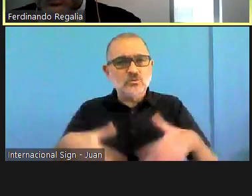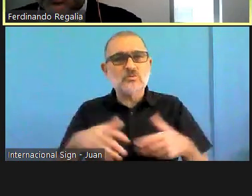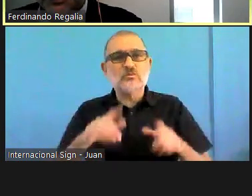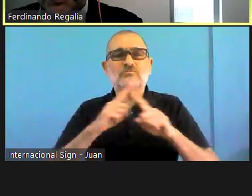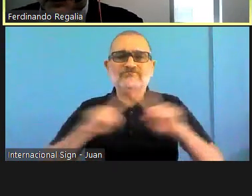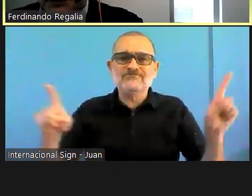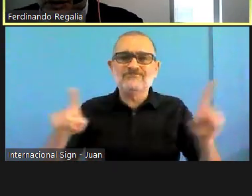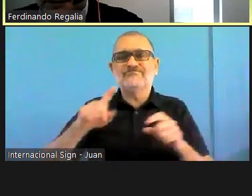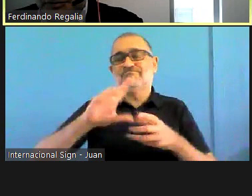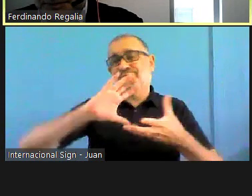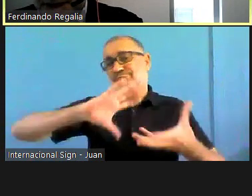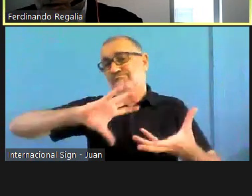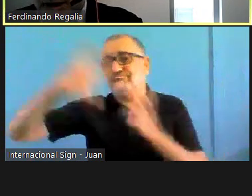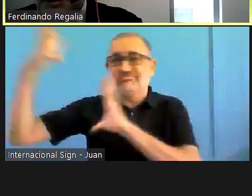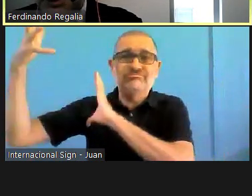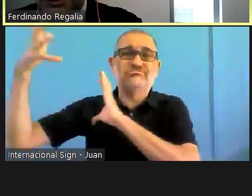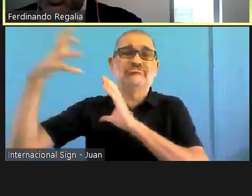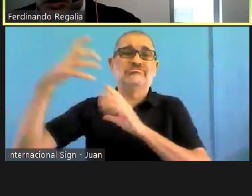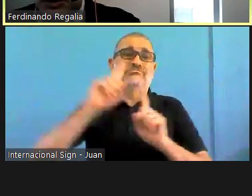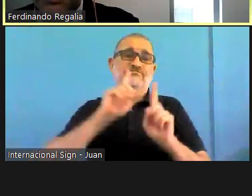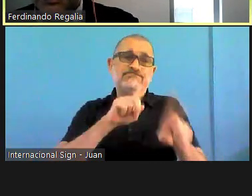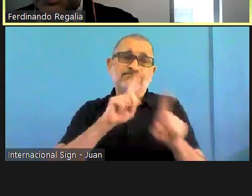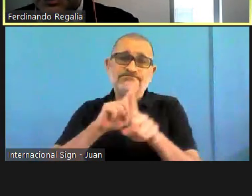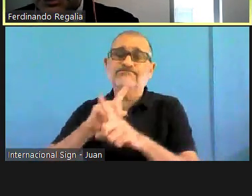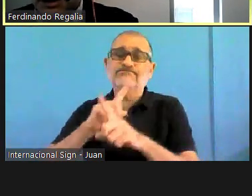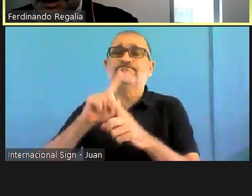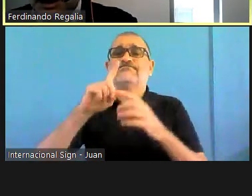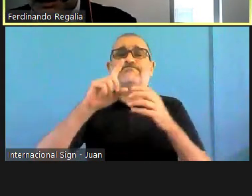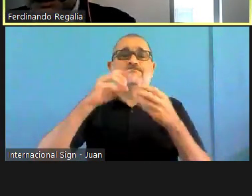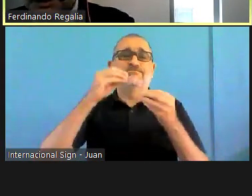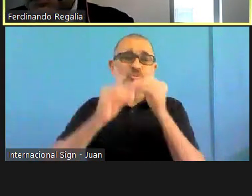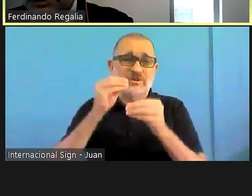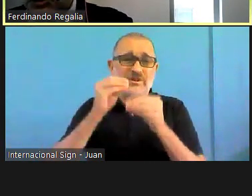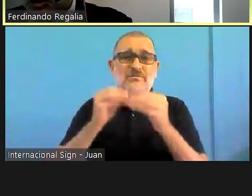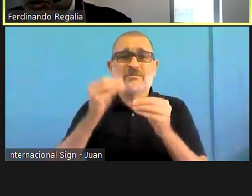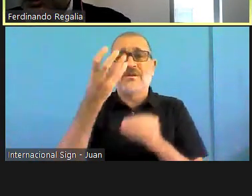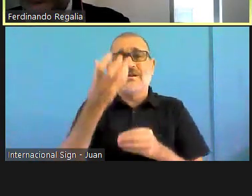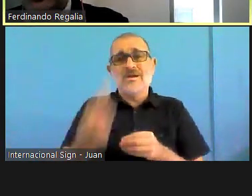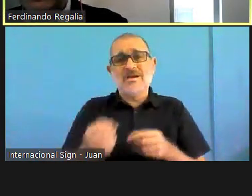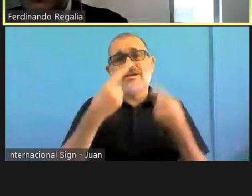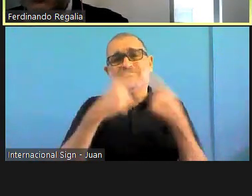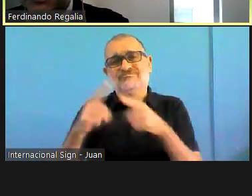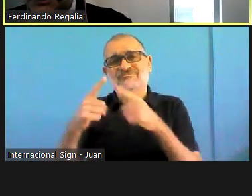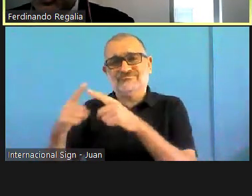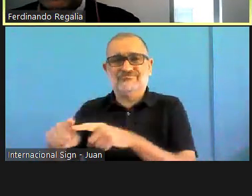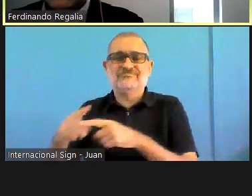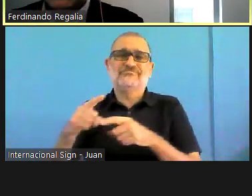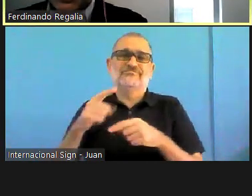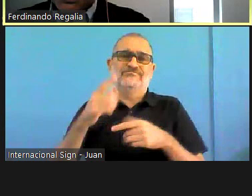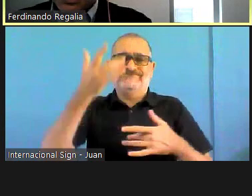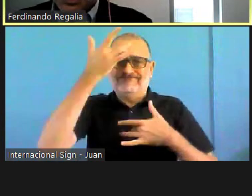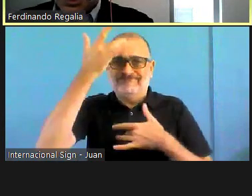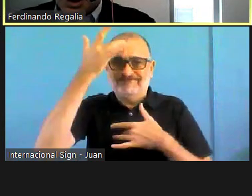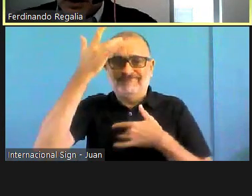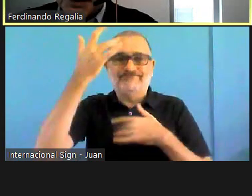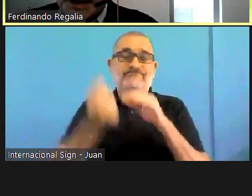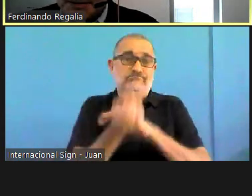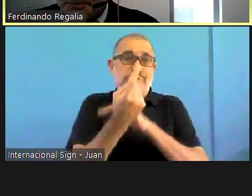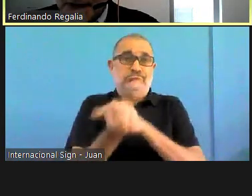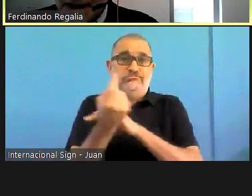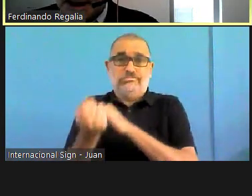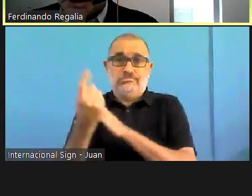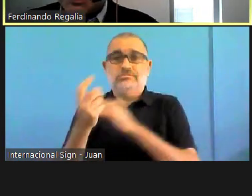una fortaleza y los casos que se presentaron en Paraguay y Jamaica lo demuestran. Esto ha sido cierto con la COVID-19